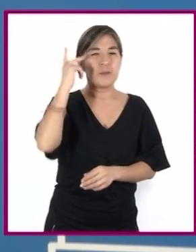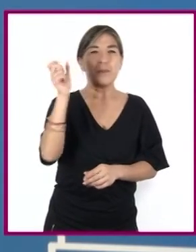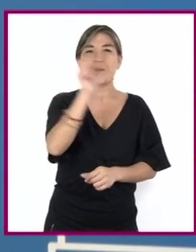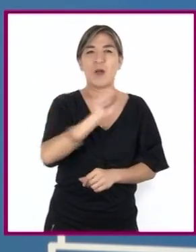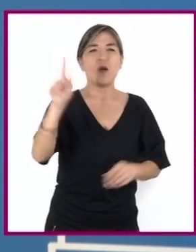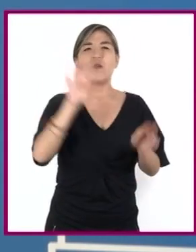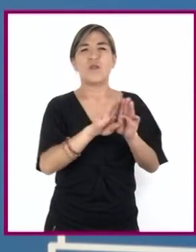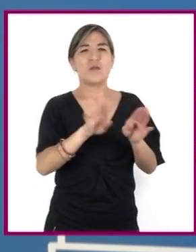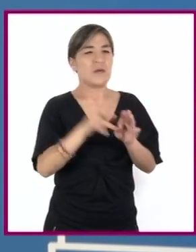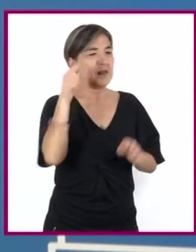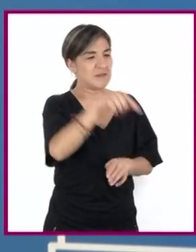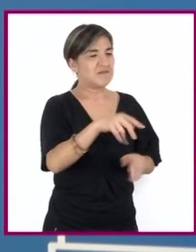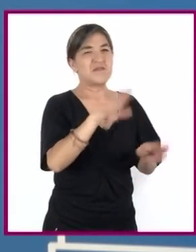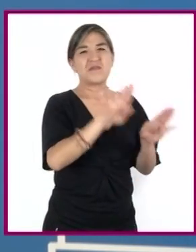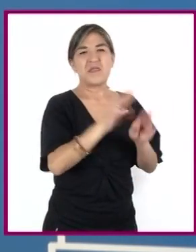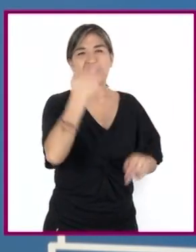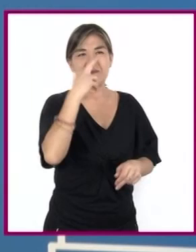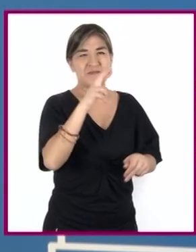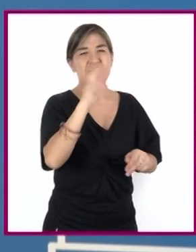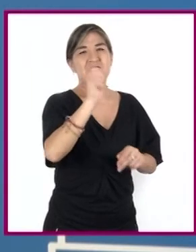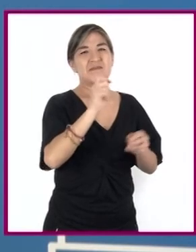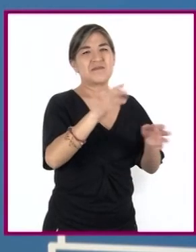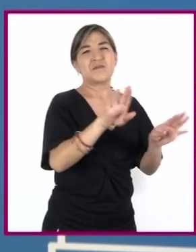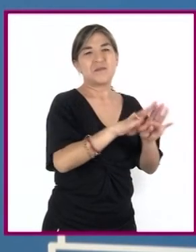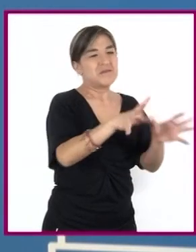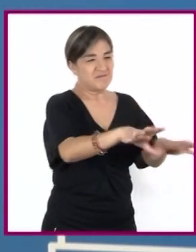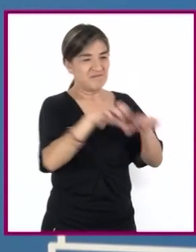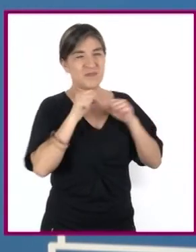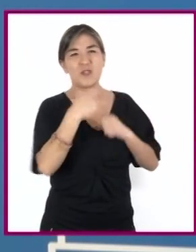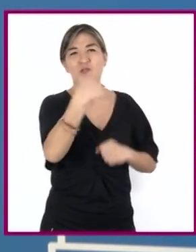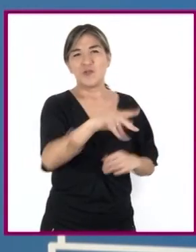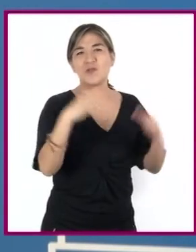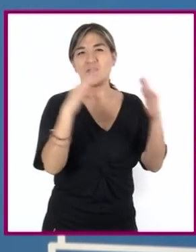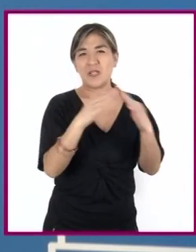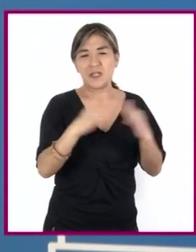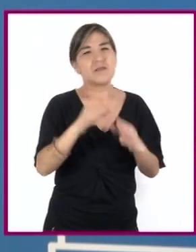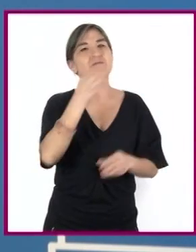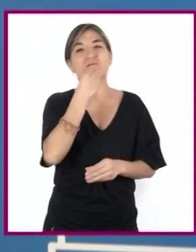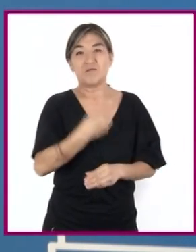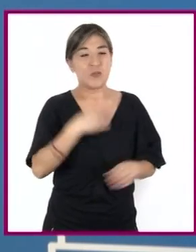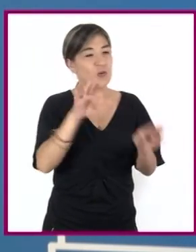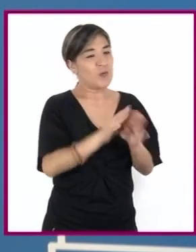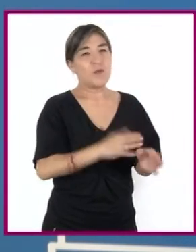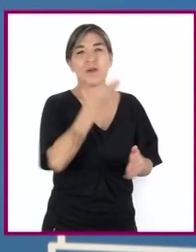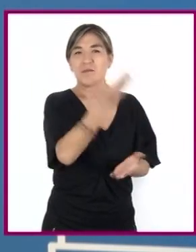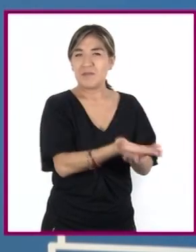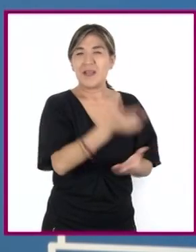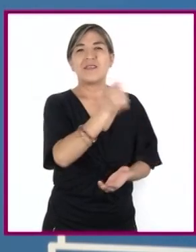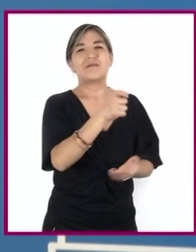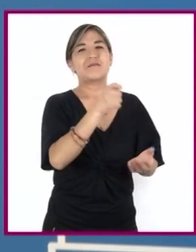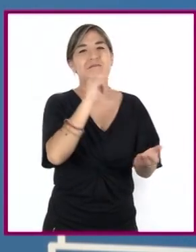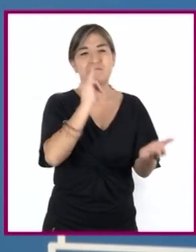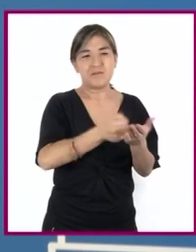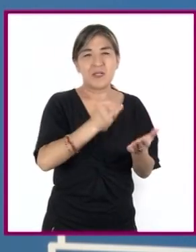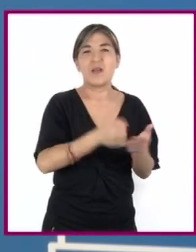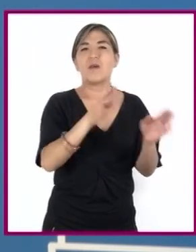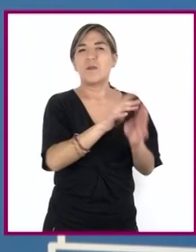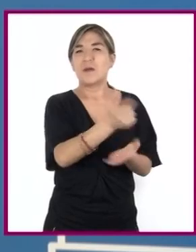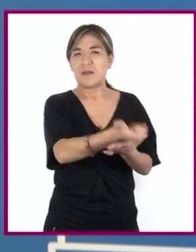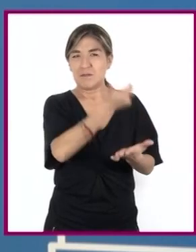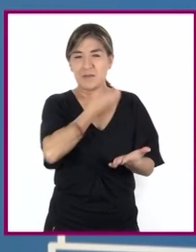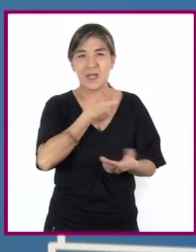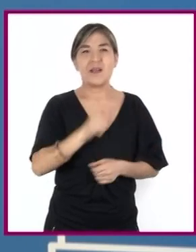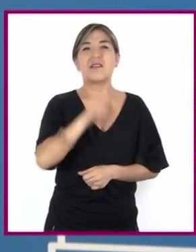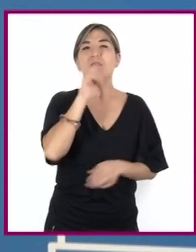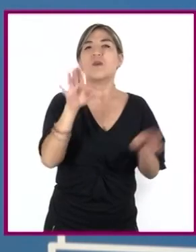les arrebataban sus tierras y recursos y les exigían el pago de tributos. Los europeos ocupaban la cúspide